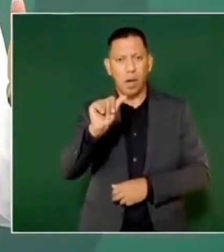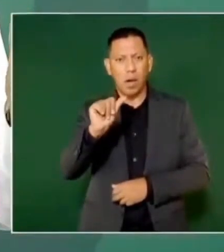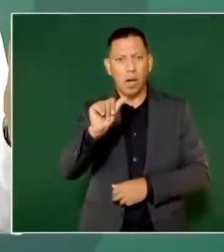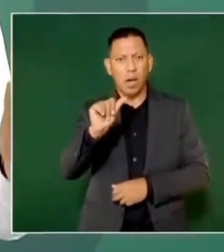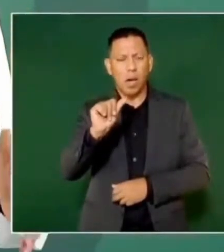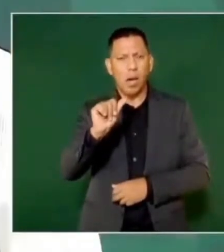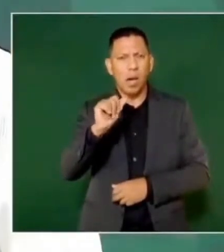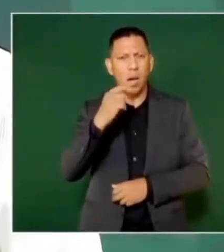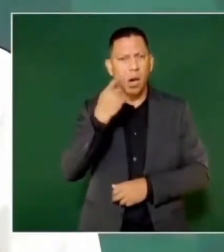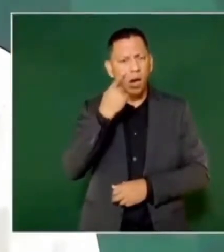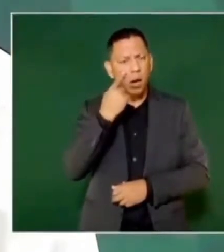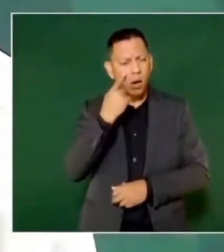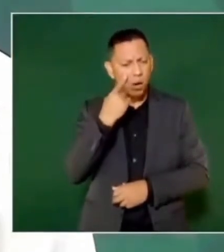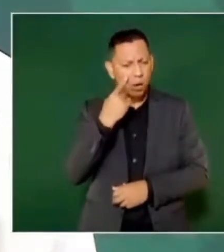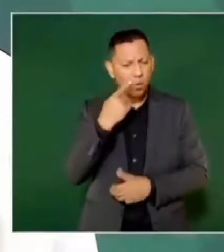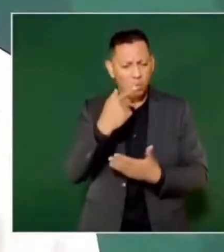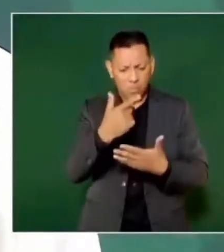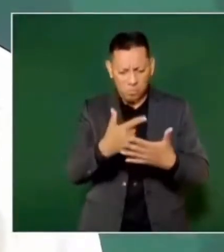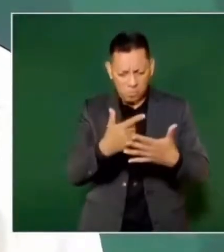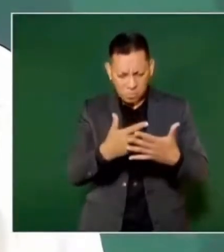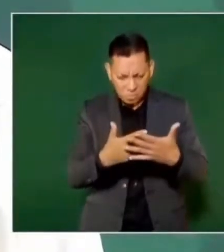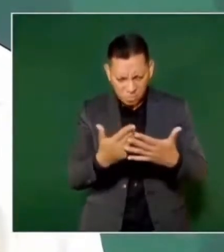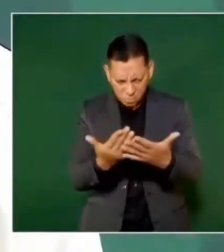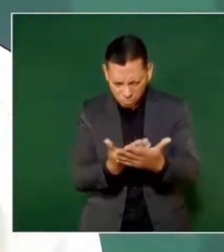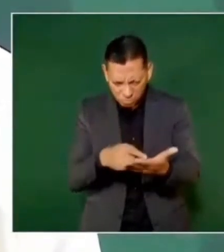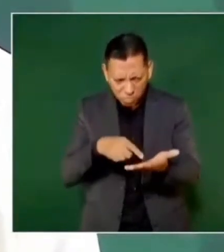con una resolución